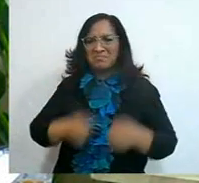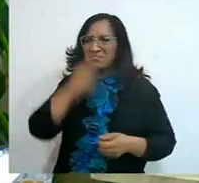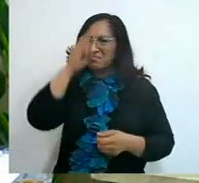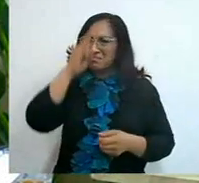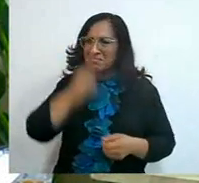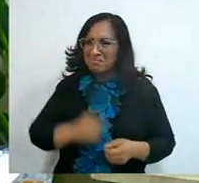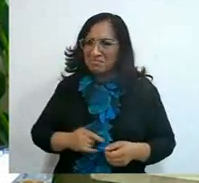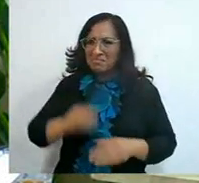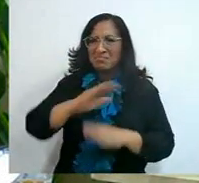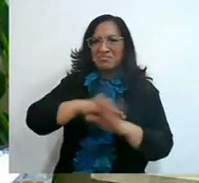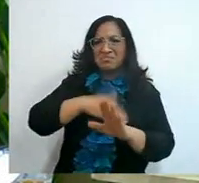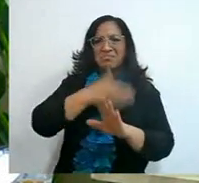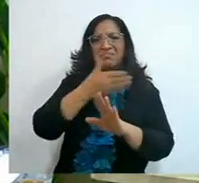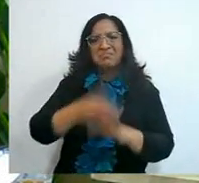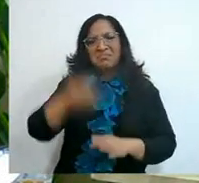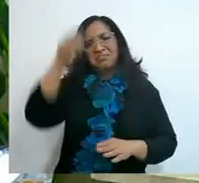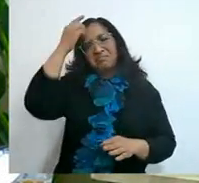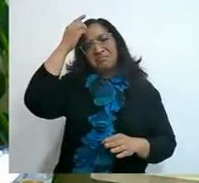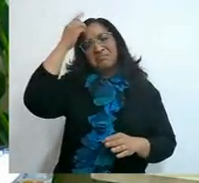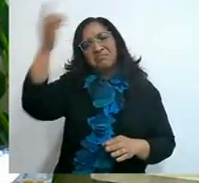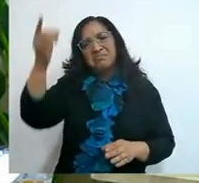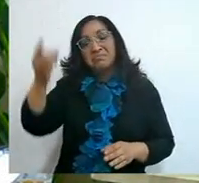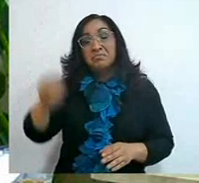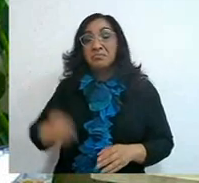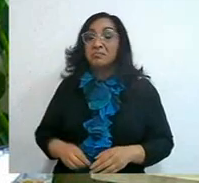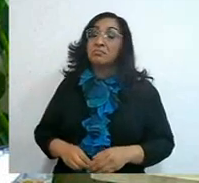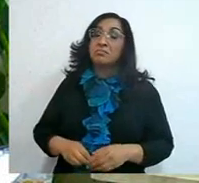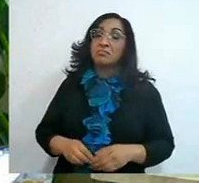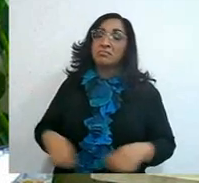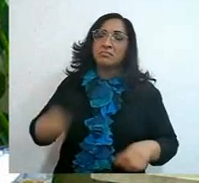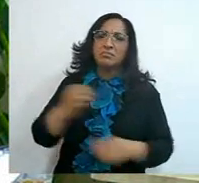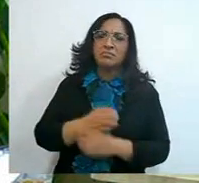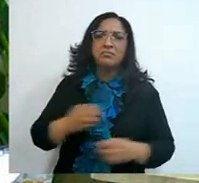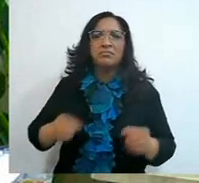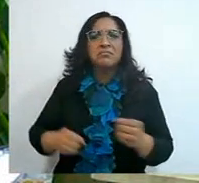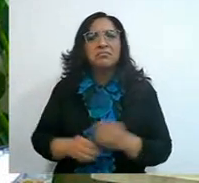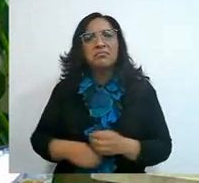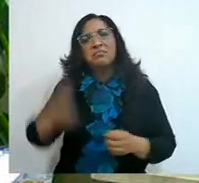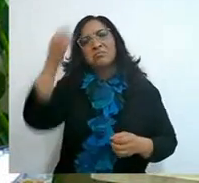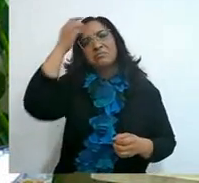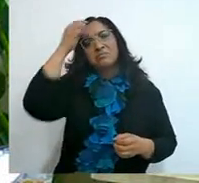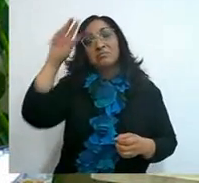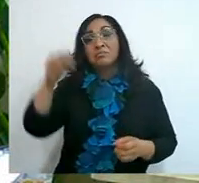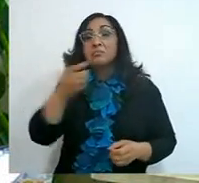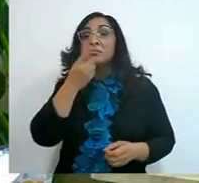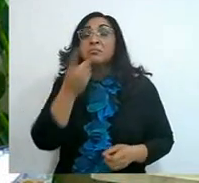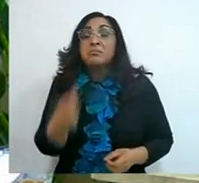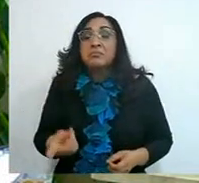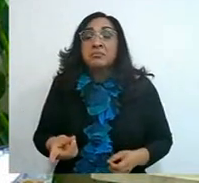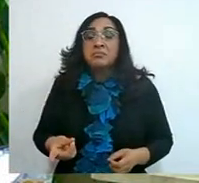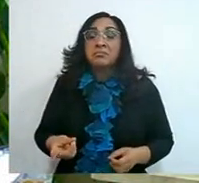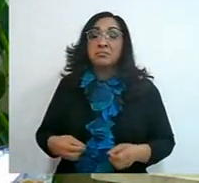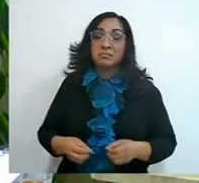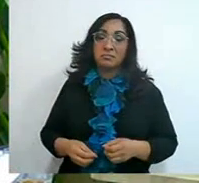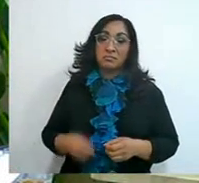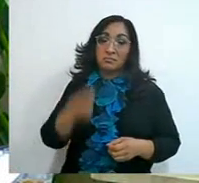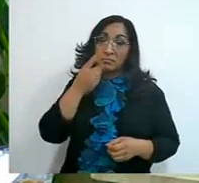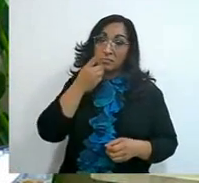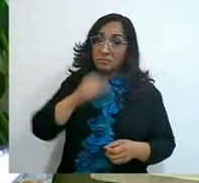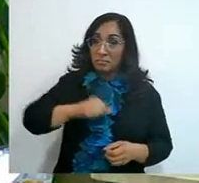a la gente muchas cosas que Dios no manda. ¿Se acuerda en otro de los mandamientos que